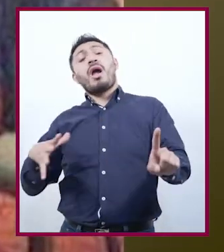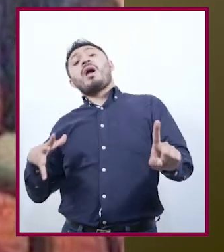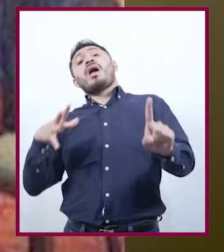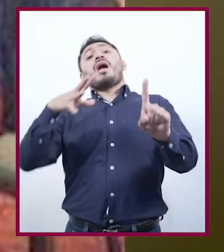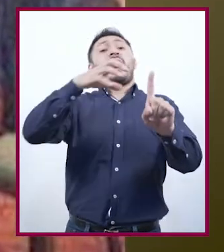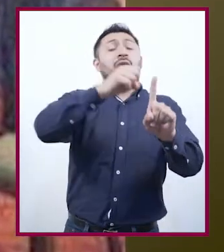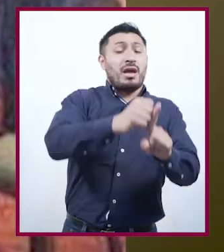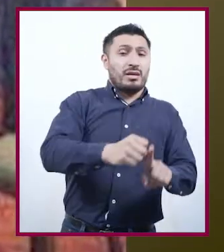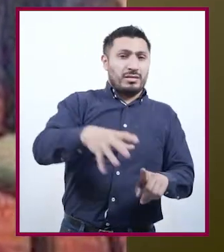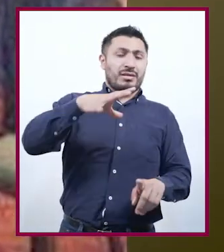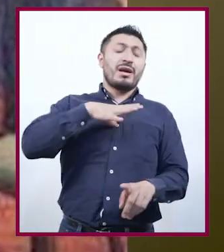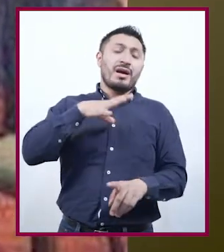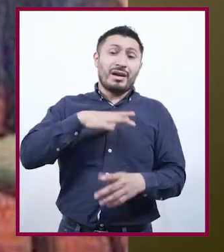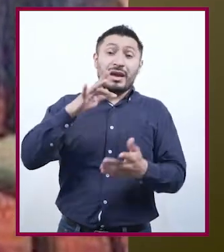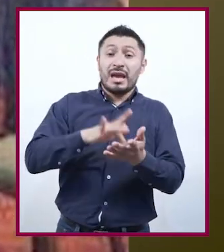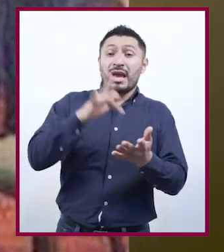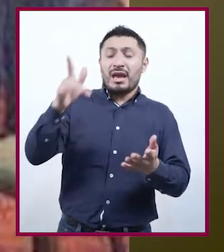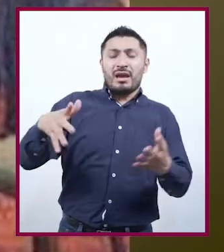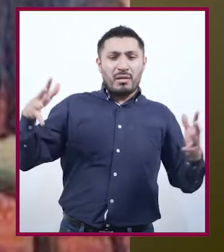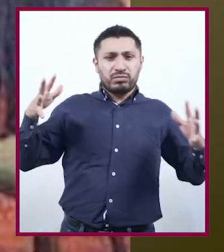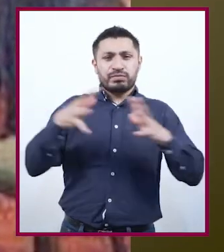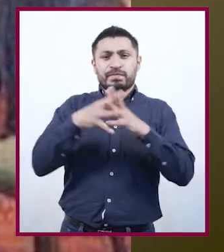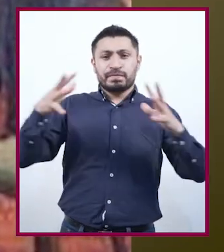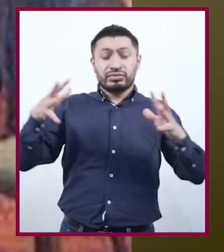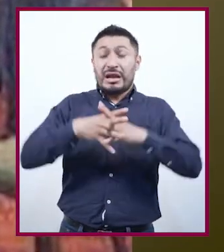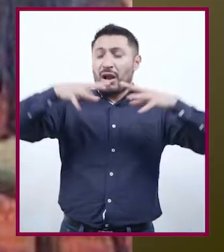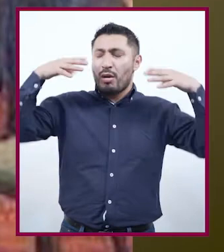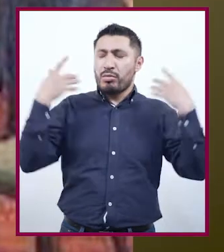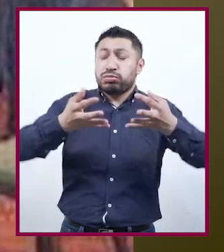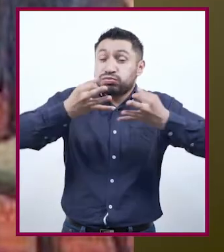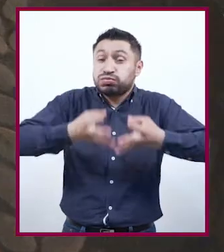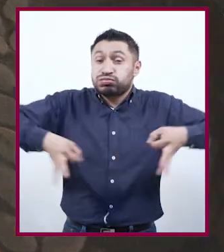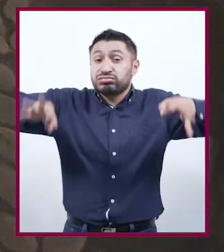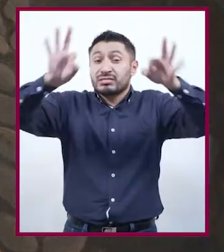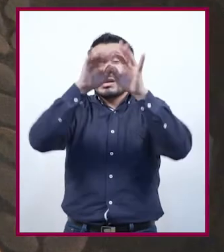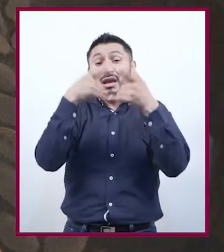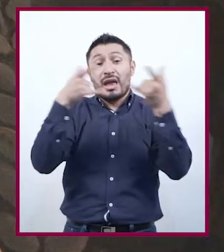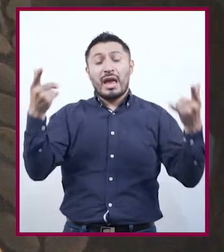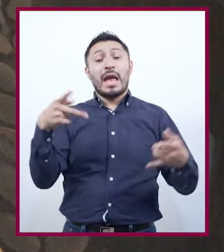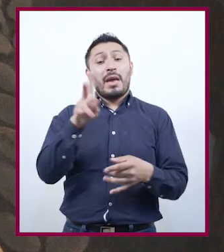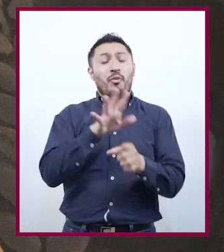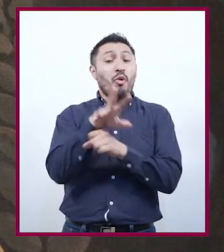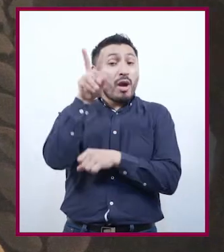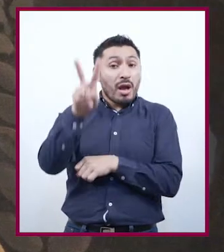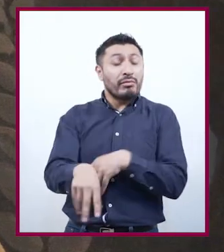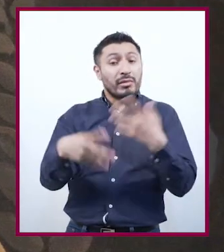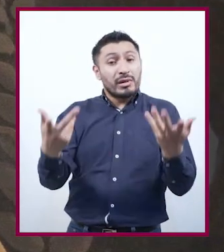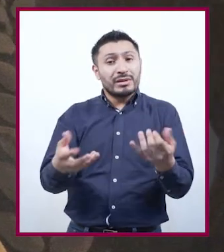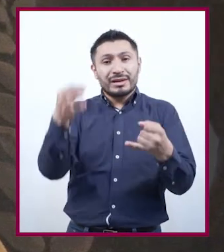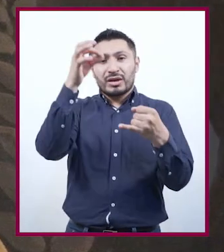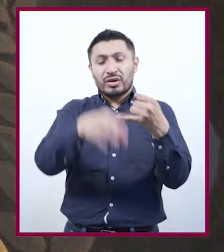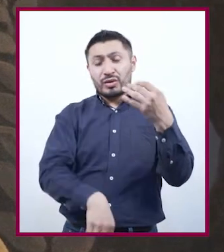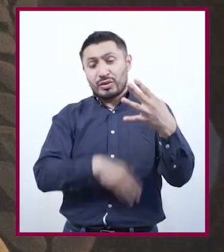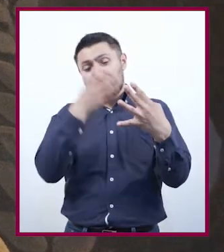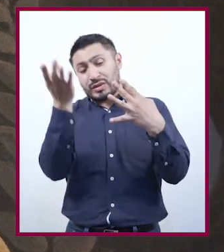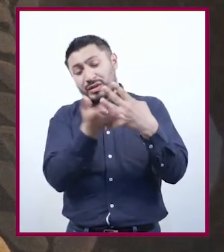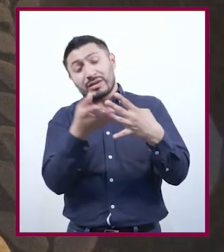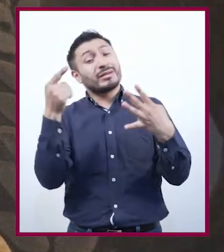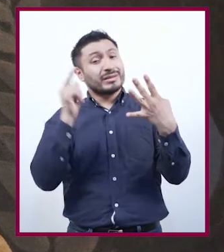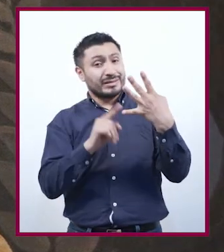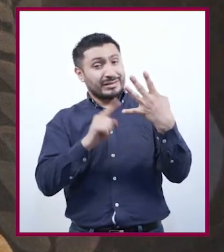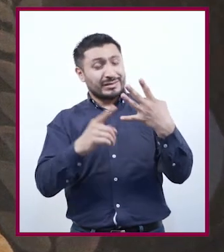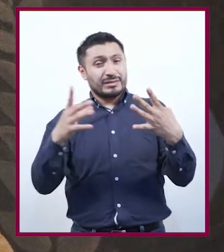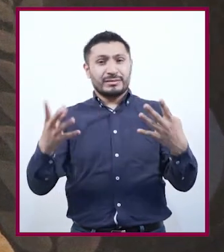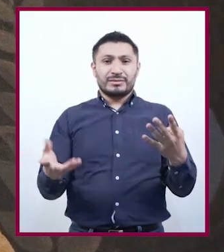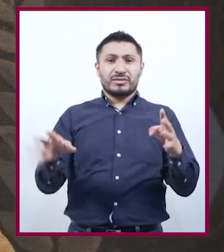que la consumación de nuestra independencia se dio gracias a batallas épicas. Sin embargo, lo cierto es que en la